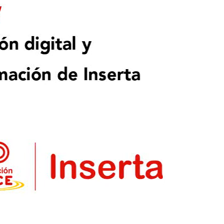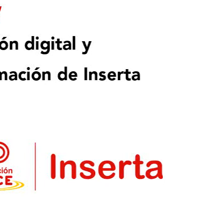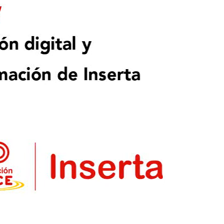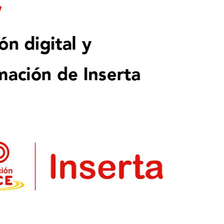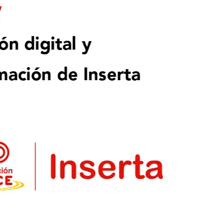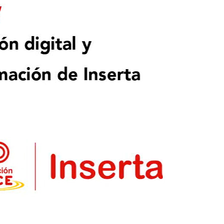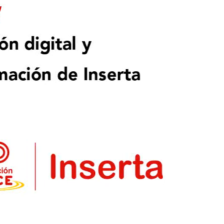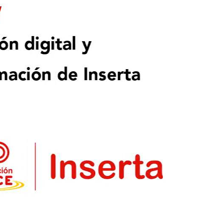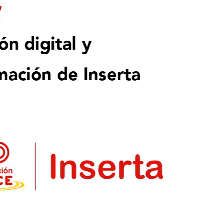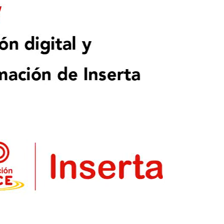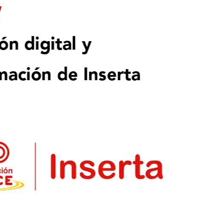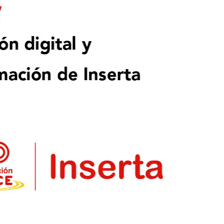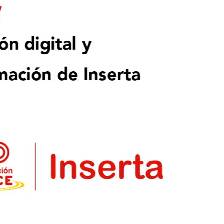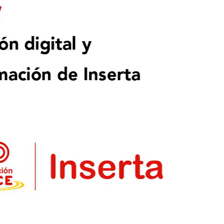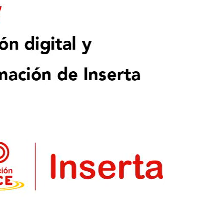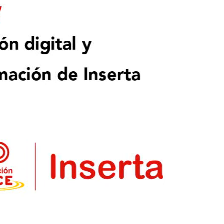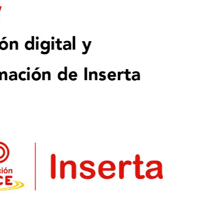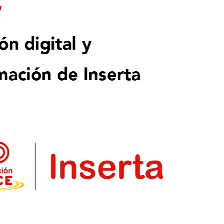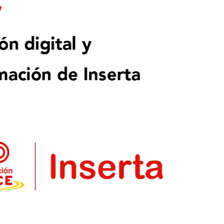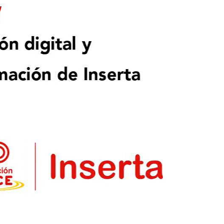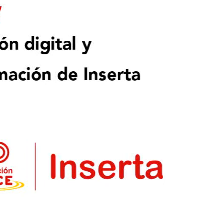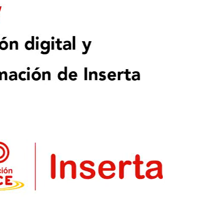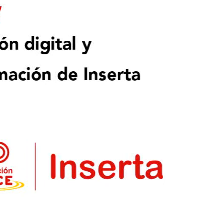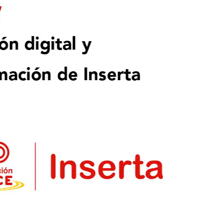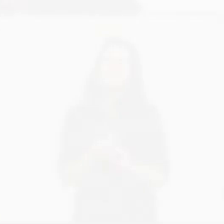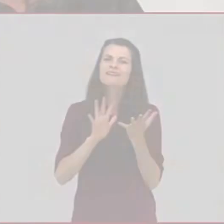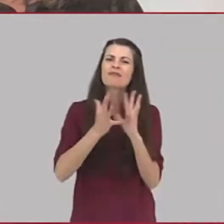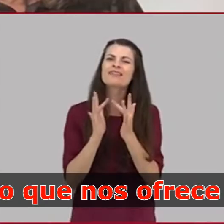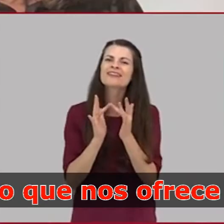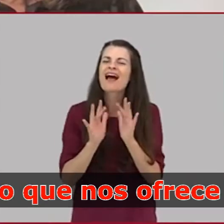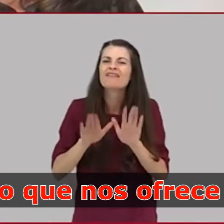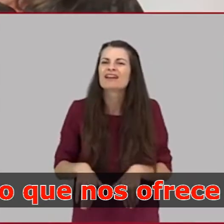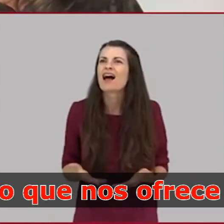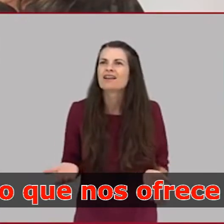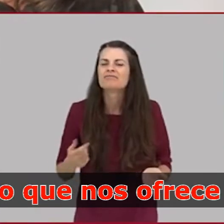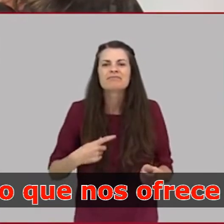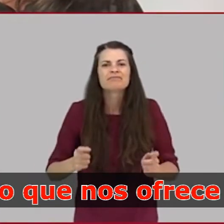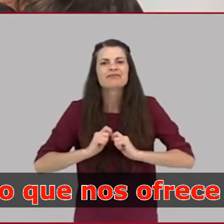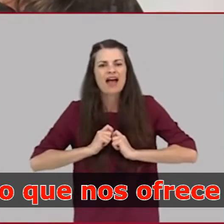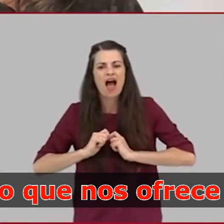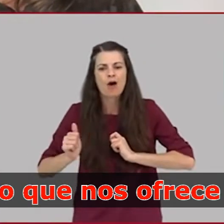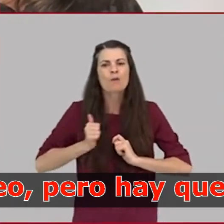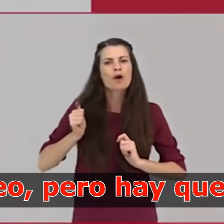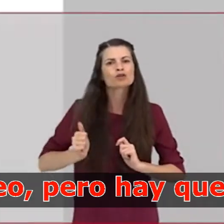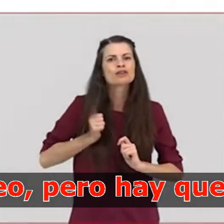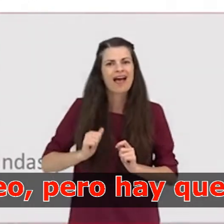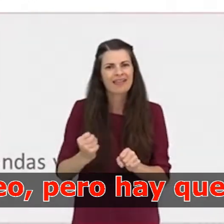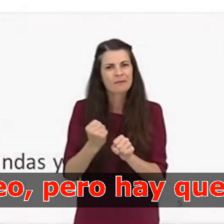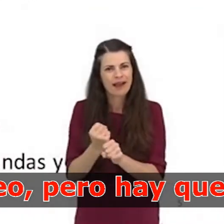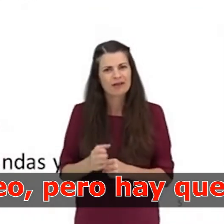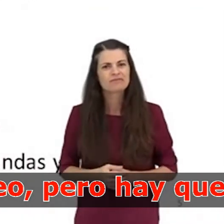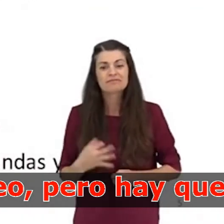Píldoras formativas, no estáis solos. Webinars por talento. La transformación digital al final, Ana, lo que nos ofrece son